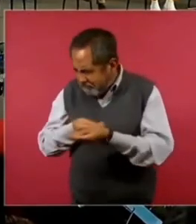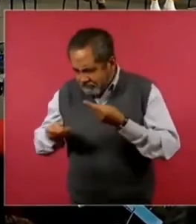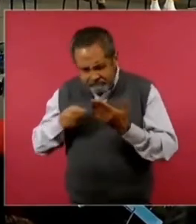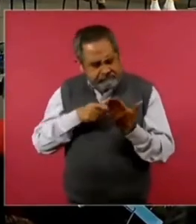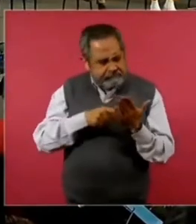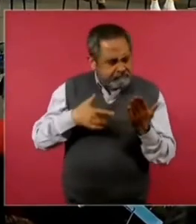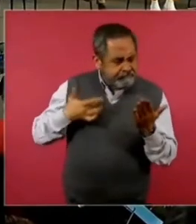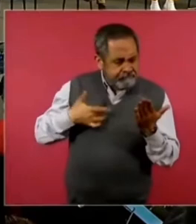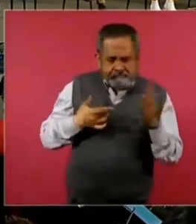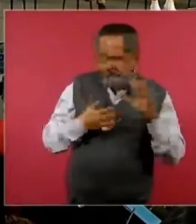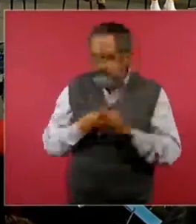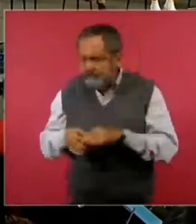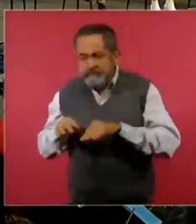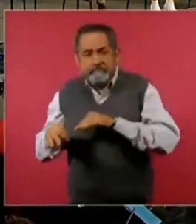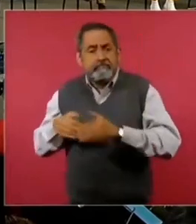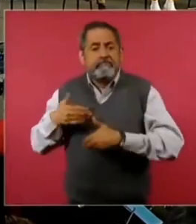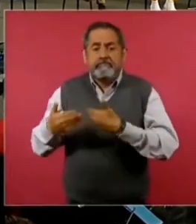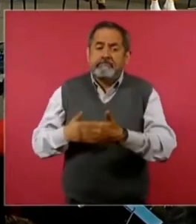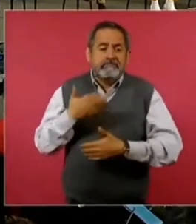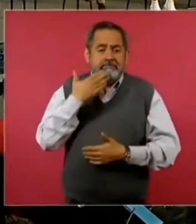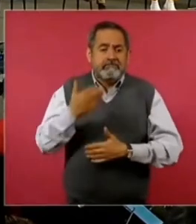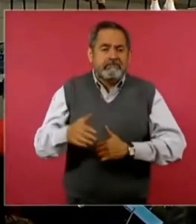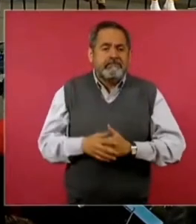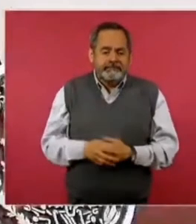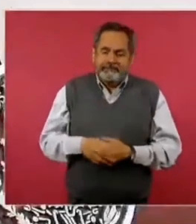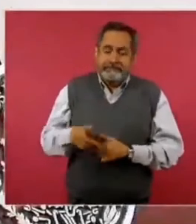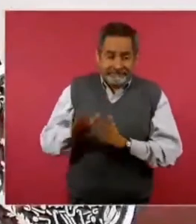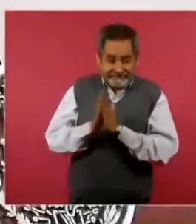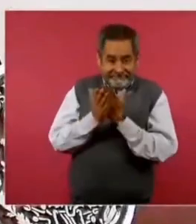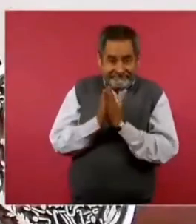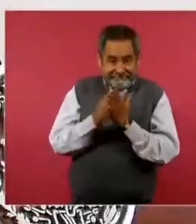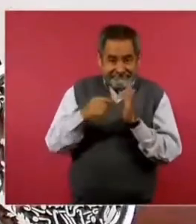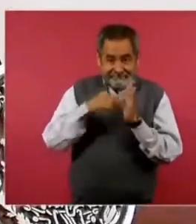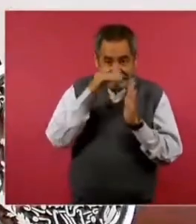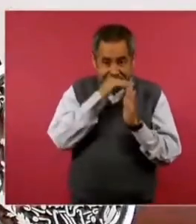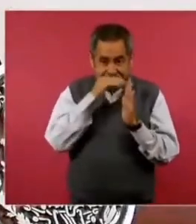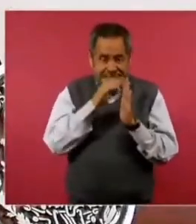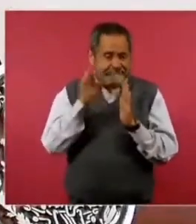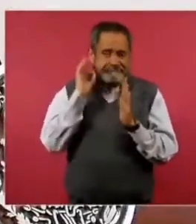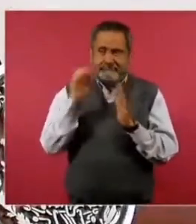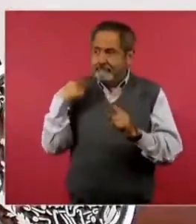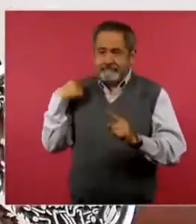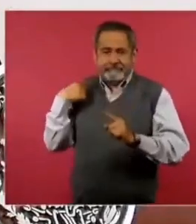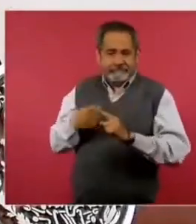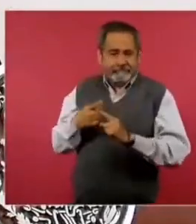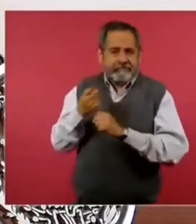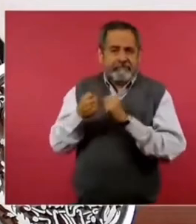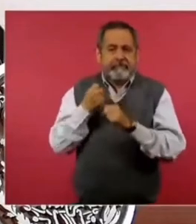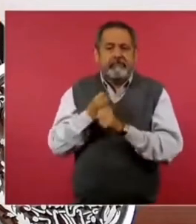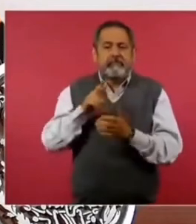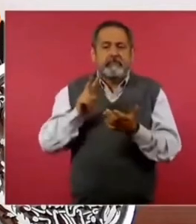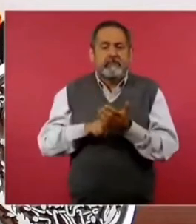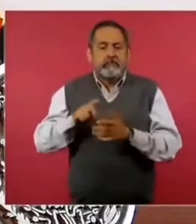de texto gratuito que podemos decir que en el ciclo escolar